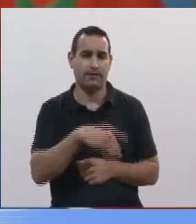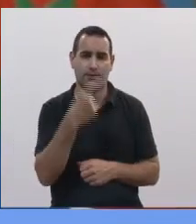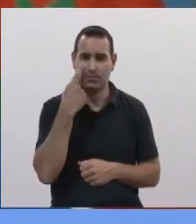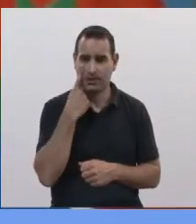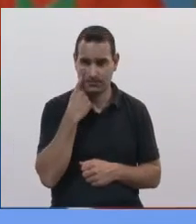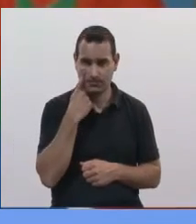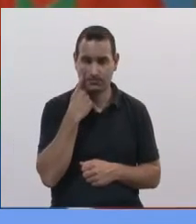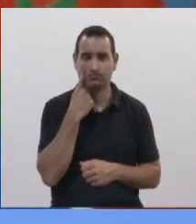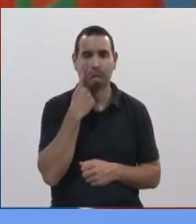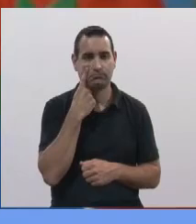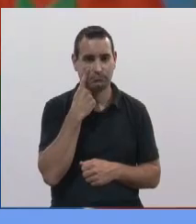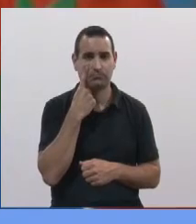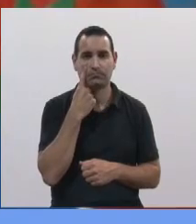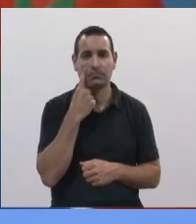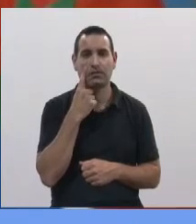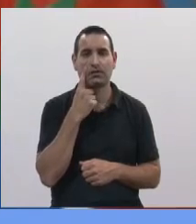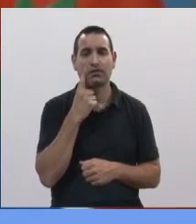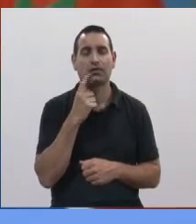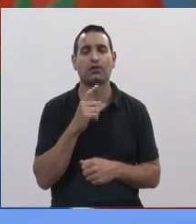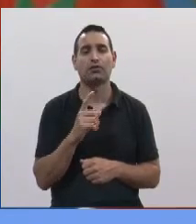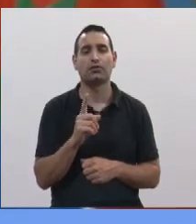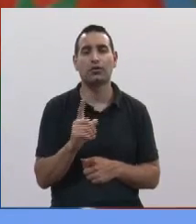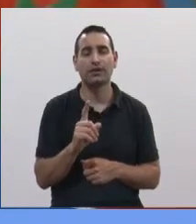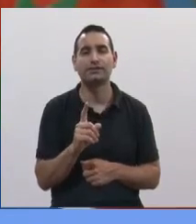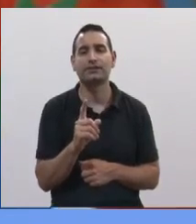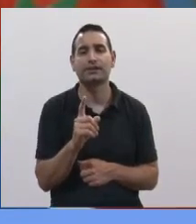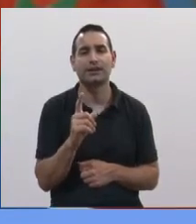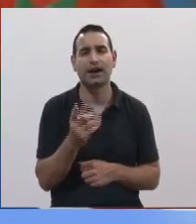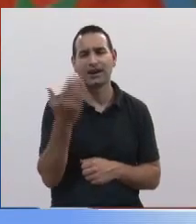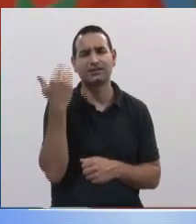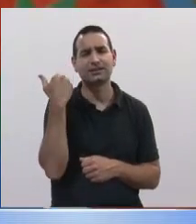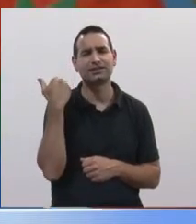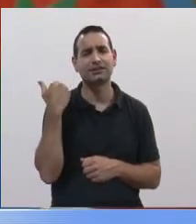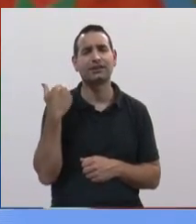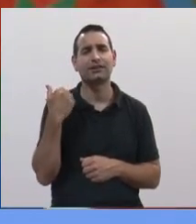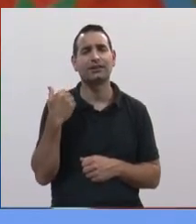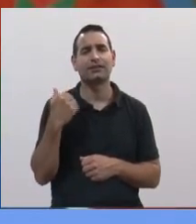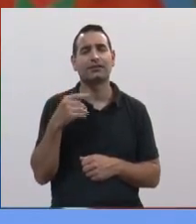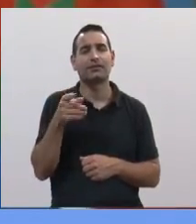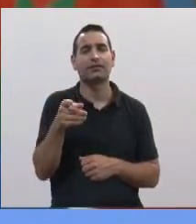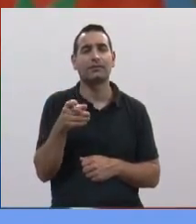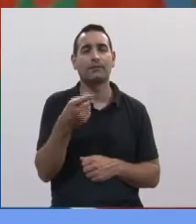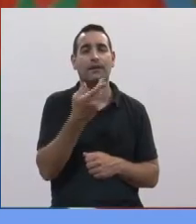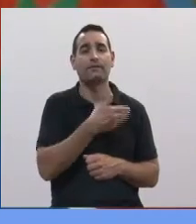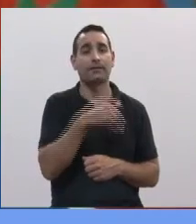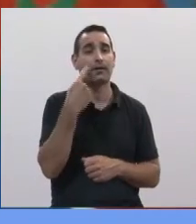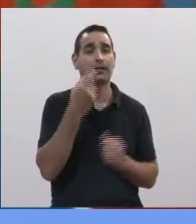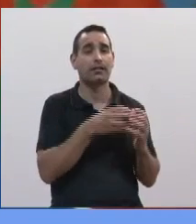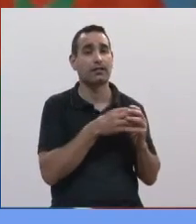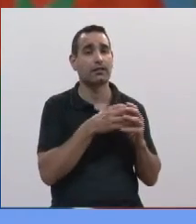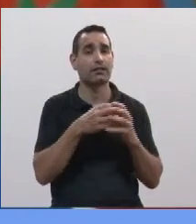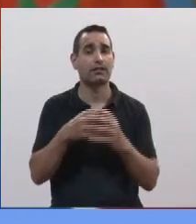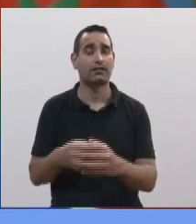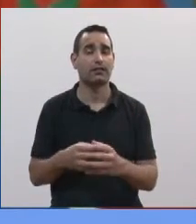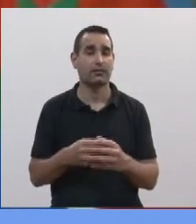Internacional. No como esos escraches que se recibió en otros momentos cuando llegaron